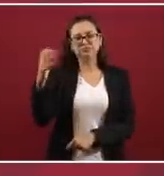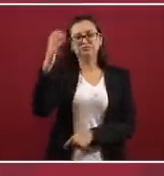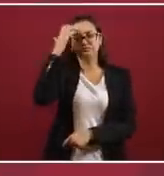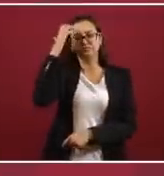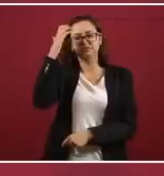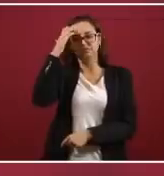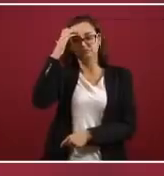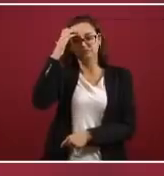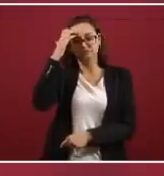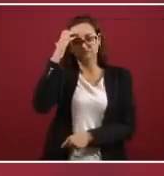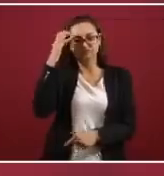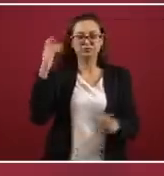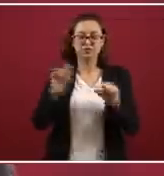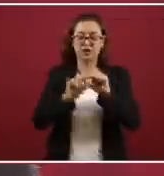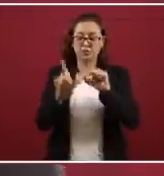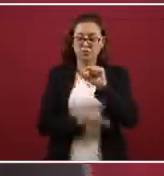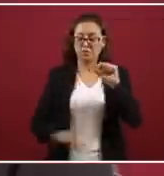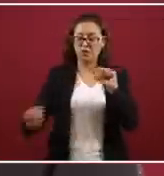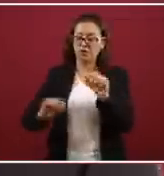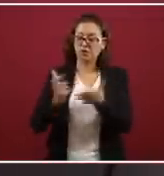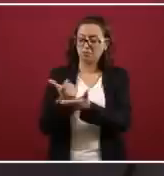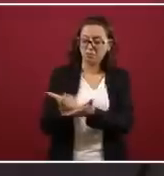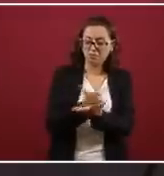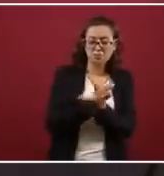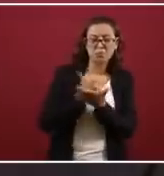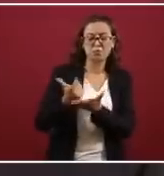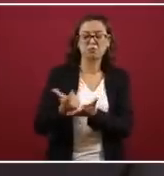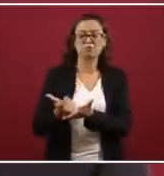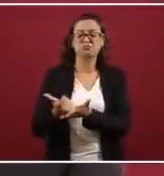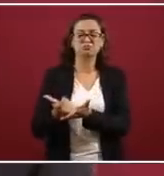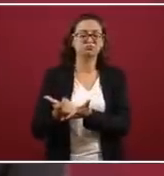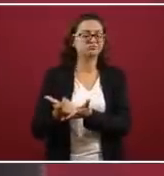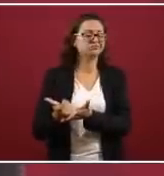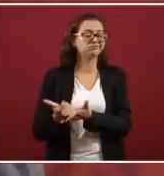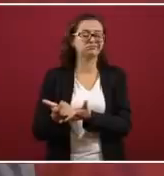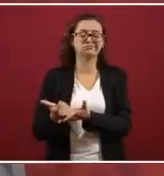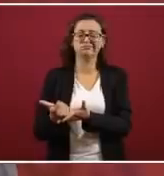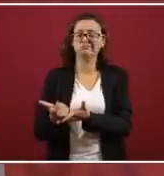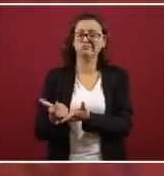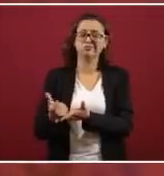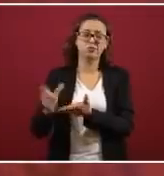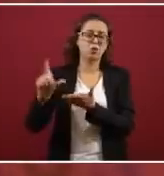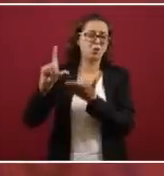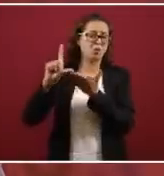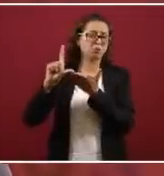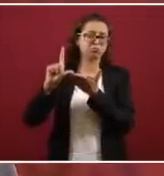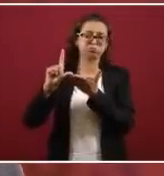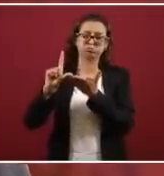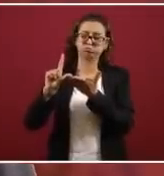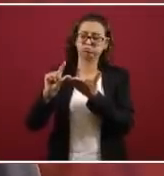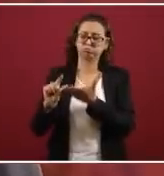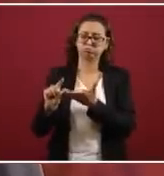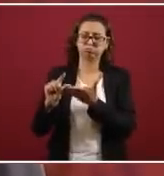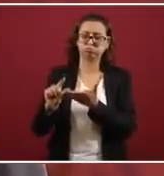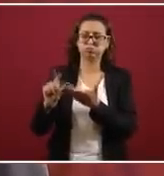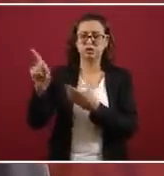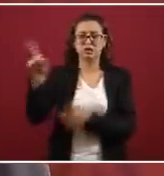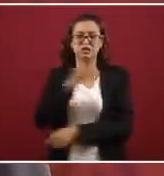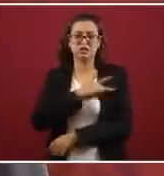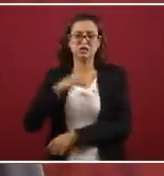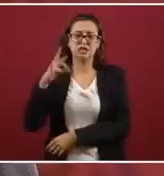de que los salarios en México están por abajo de los salarios en